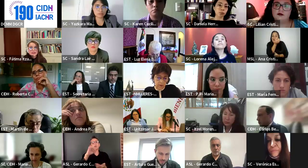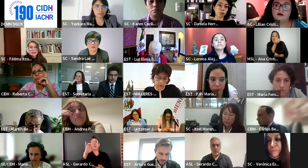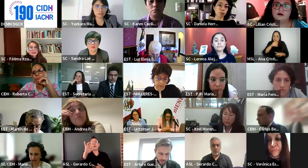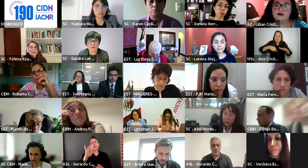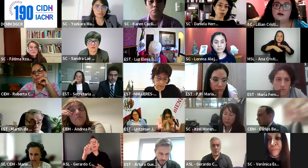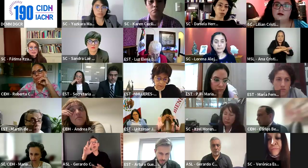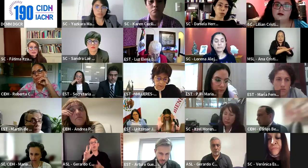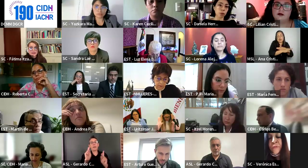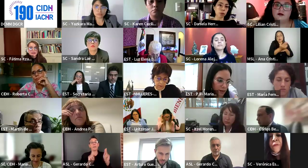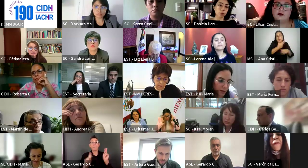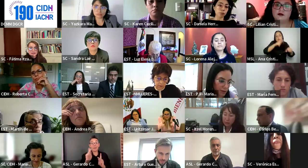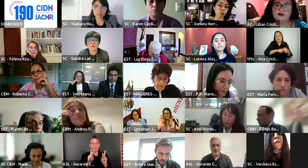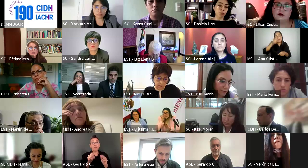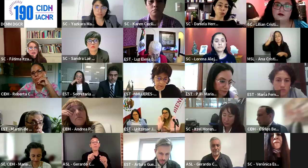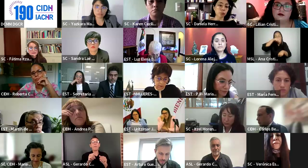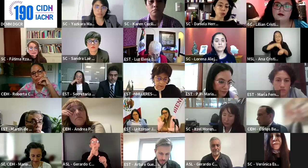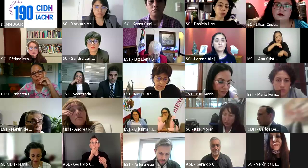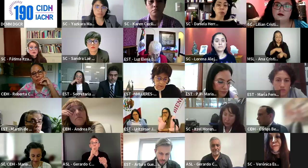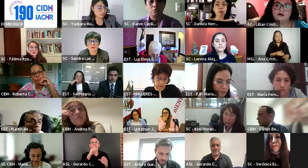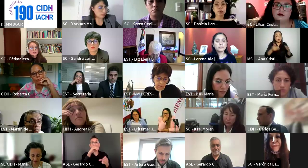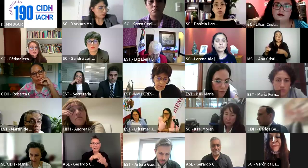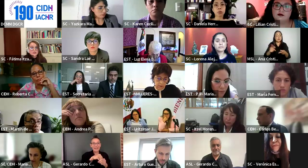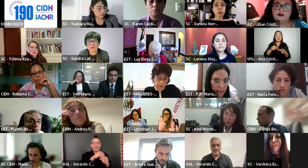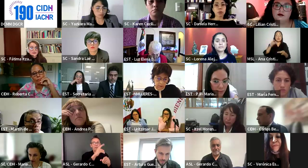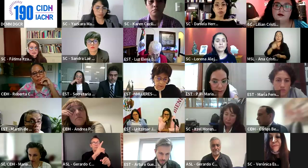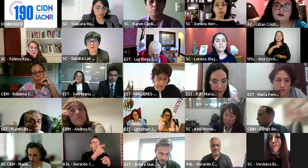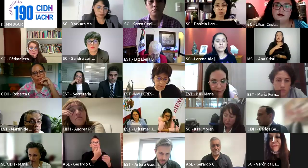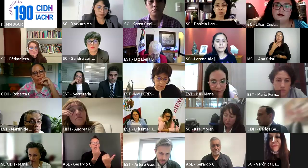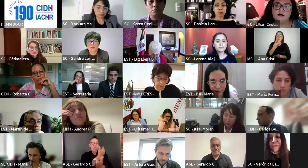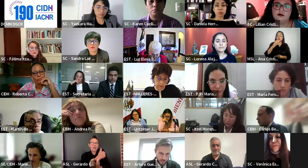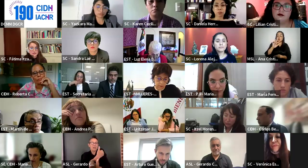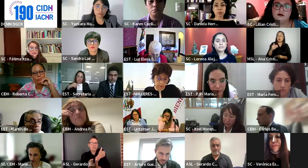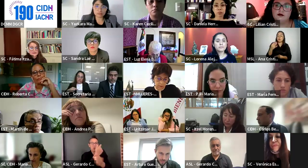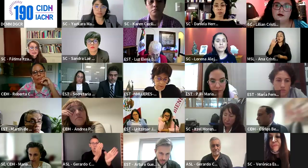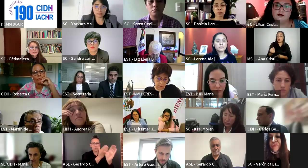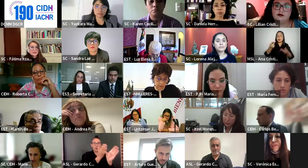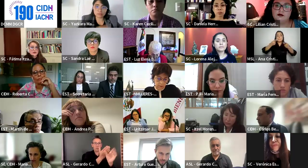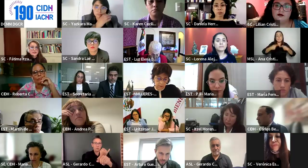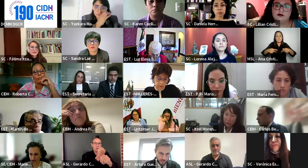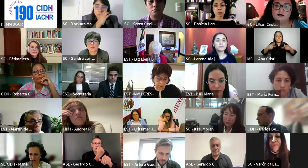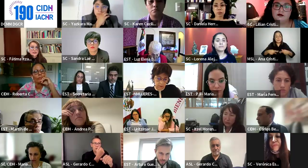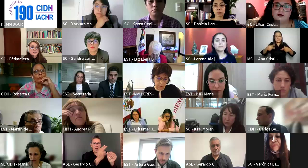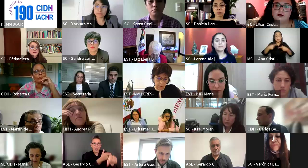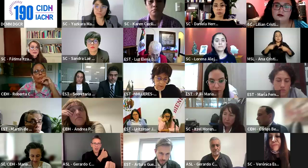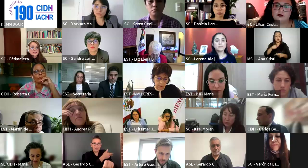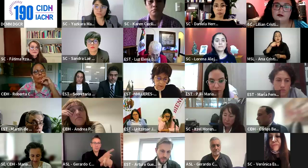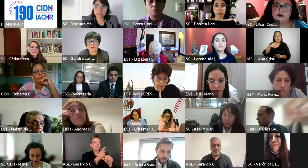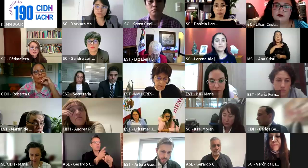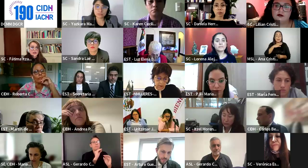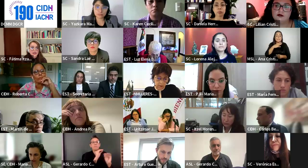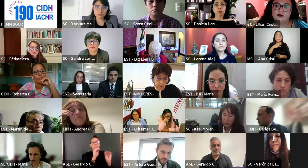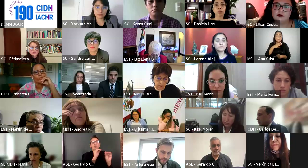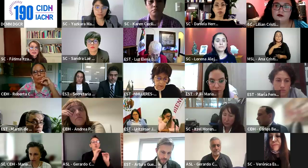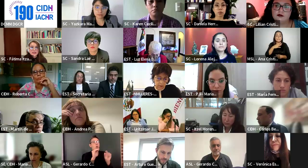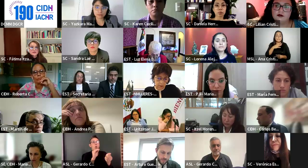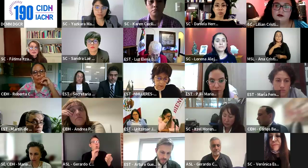psiquiátricos. Y también existen 459 personas que han sido internadas más de